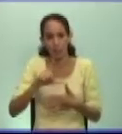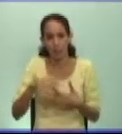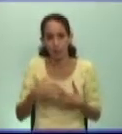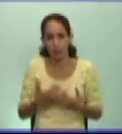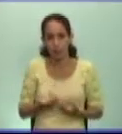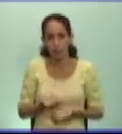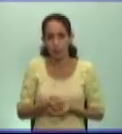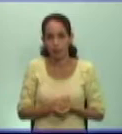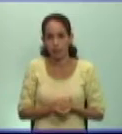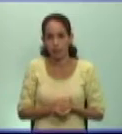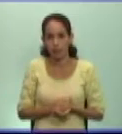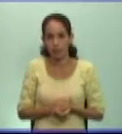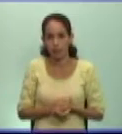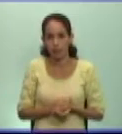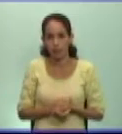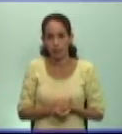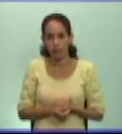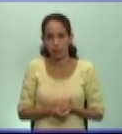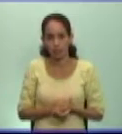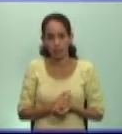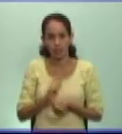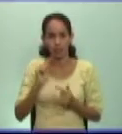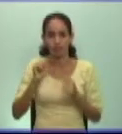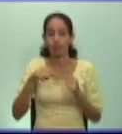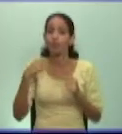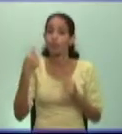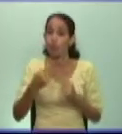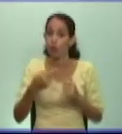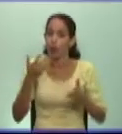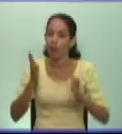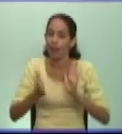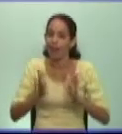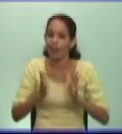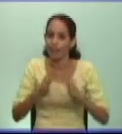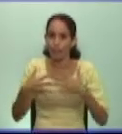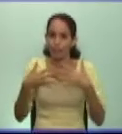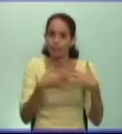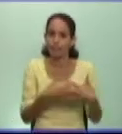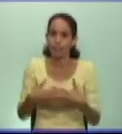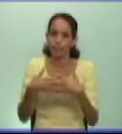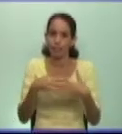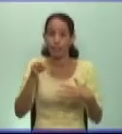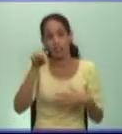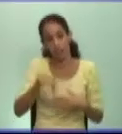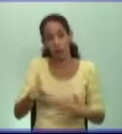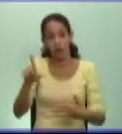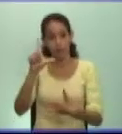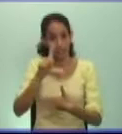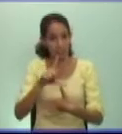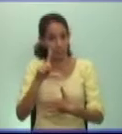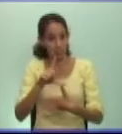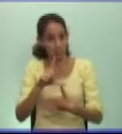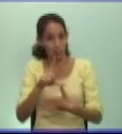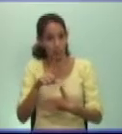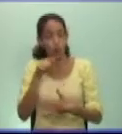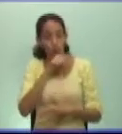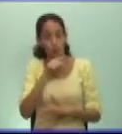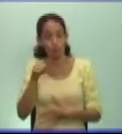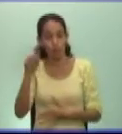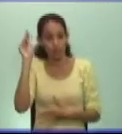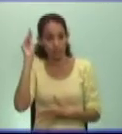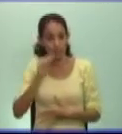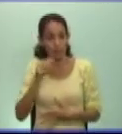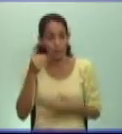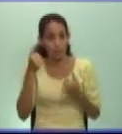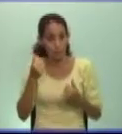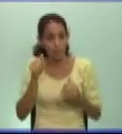ustedes, cada etapa que analizamos, tanto de Estados Unidos como ahora de América Latina, ustedes tengan en cuenta cada uno de estos